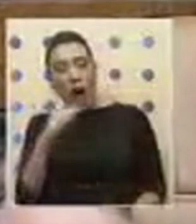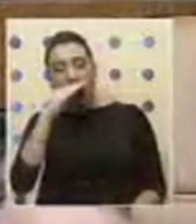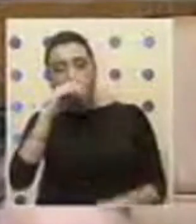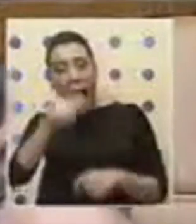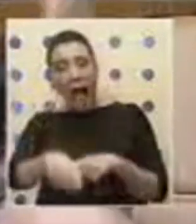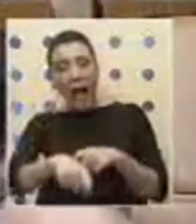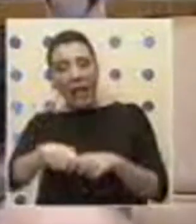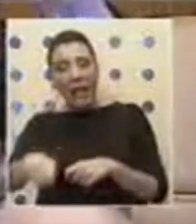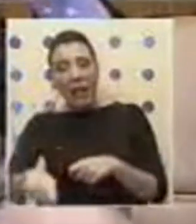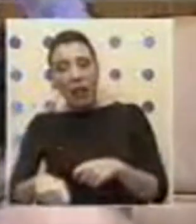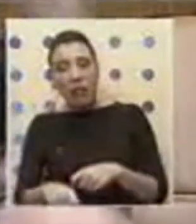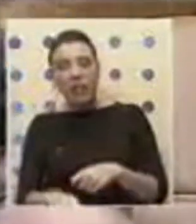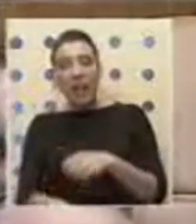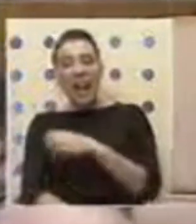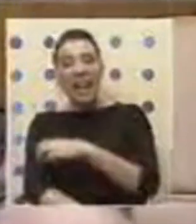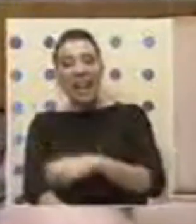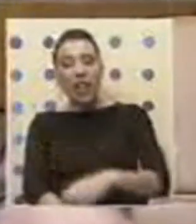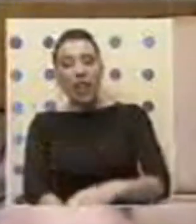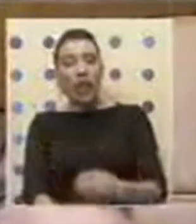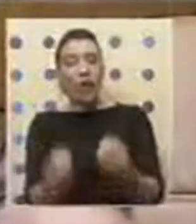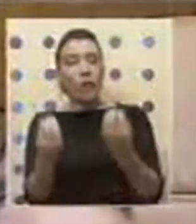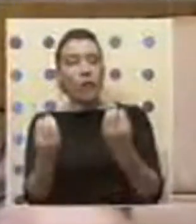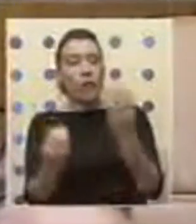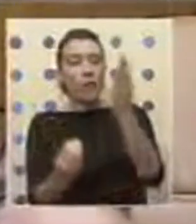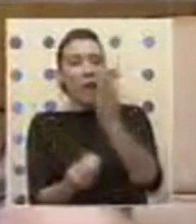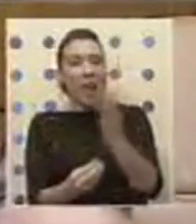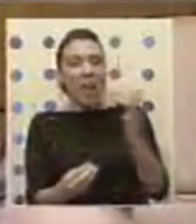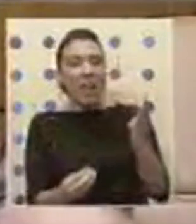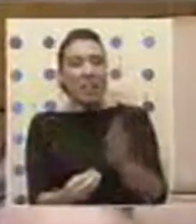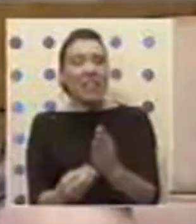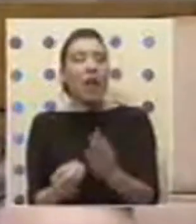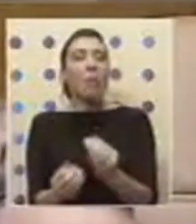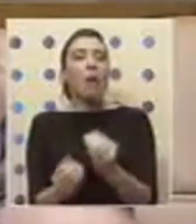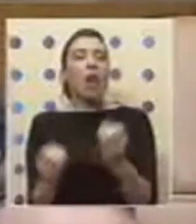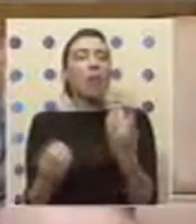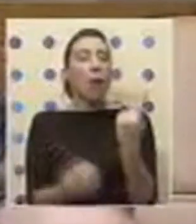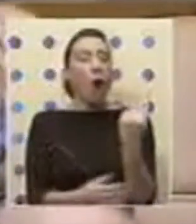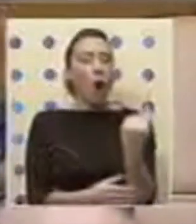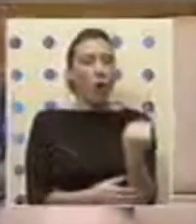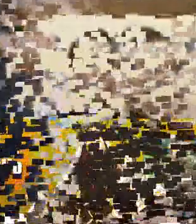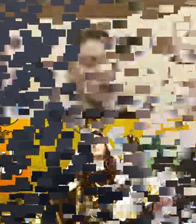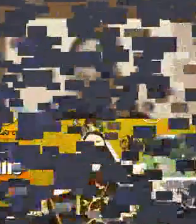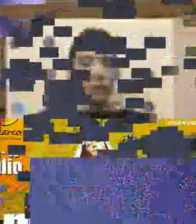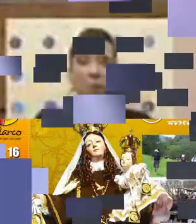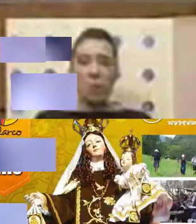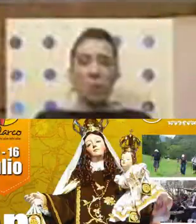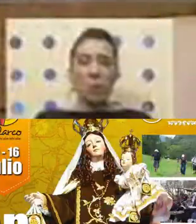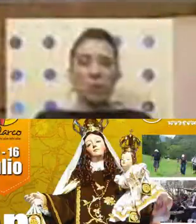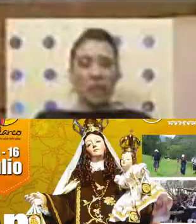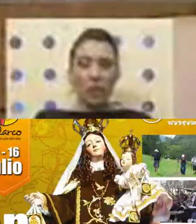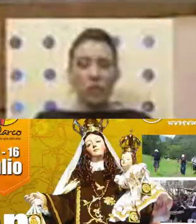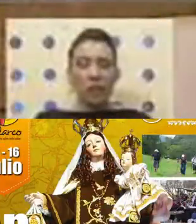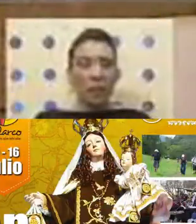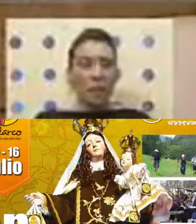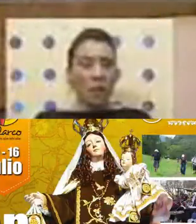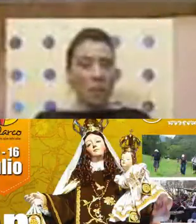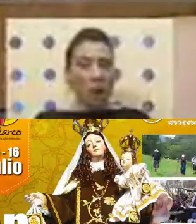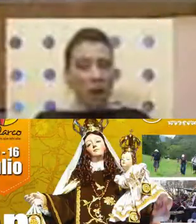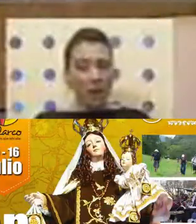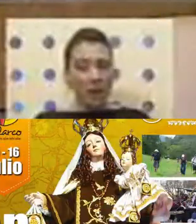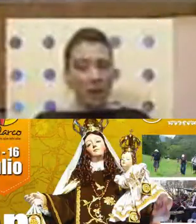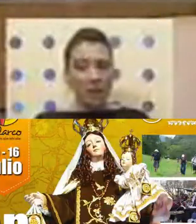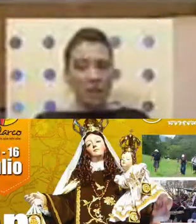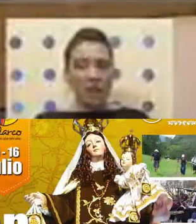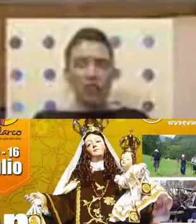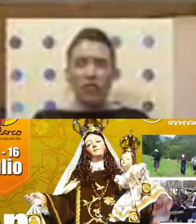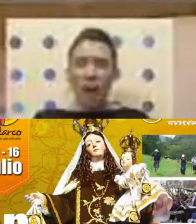agricultura. Tenemos una región bendita como la 11ª región. Tantas cosas que podemos hacer juntos. Y es que